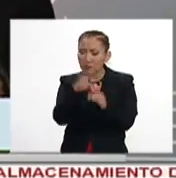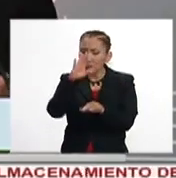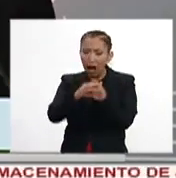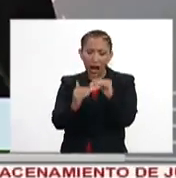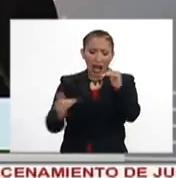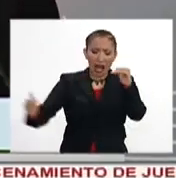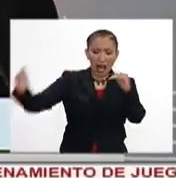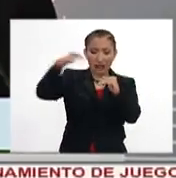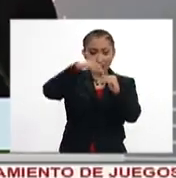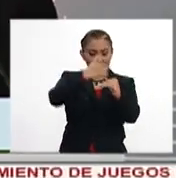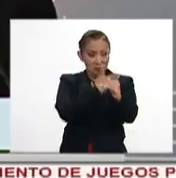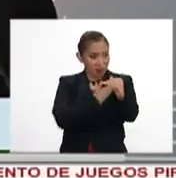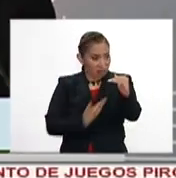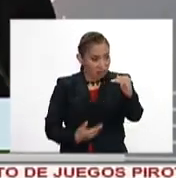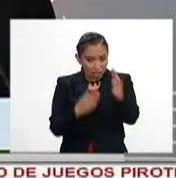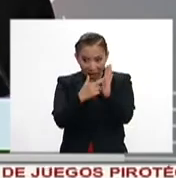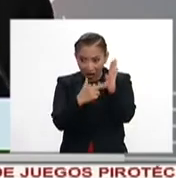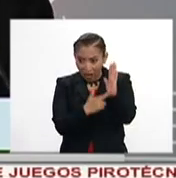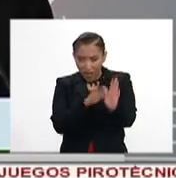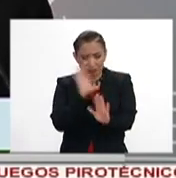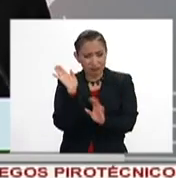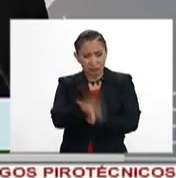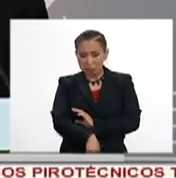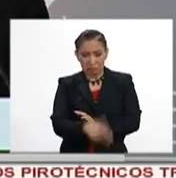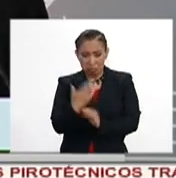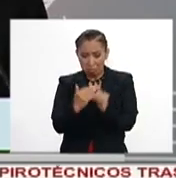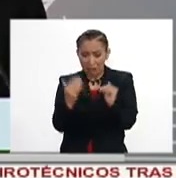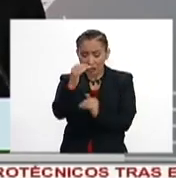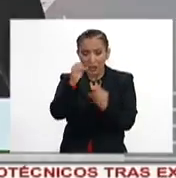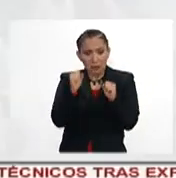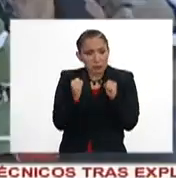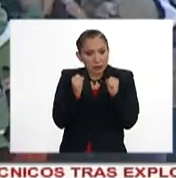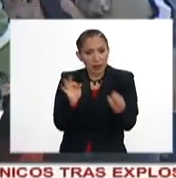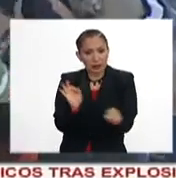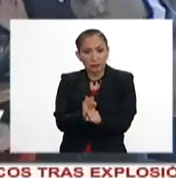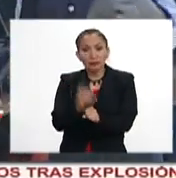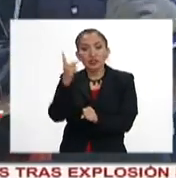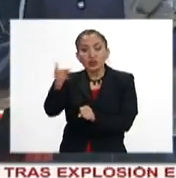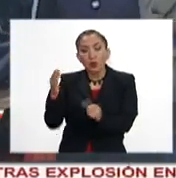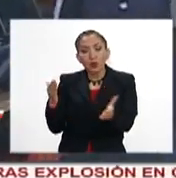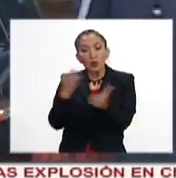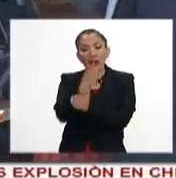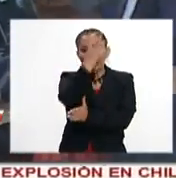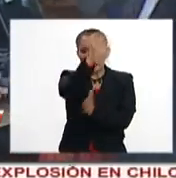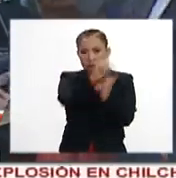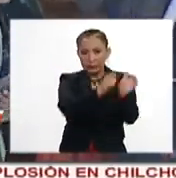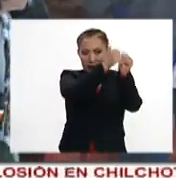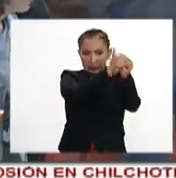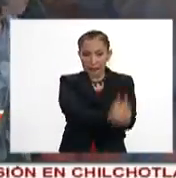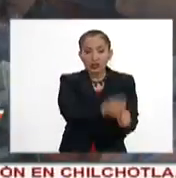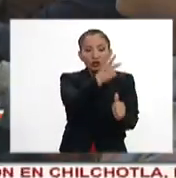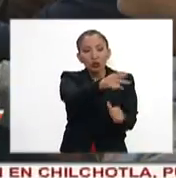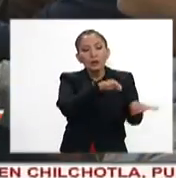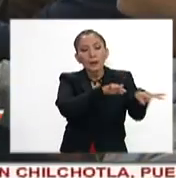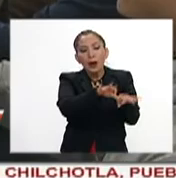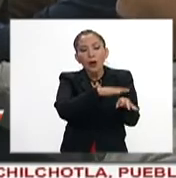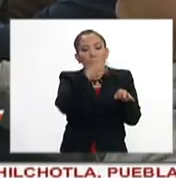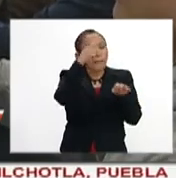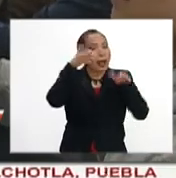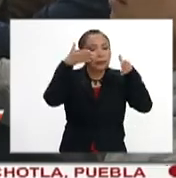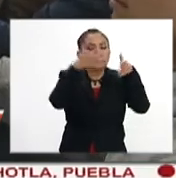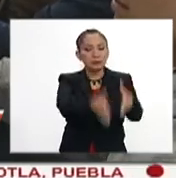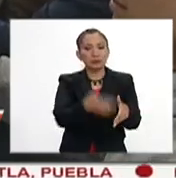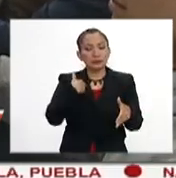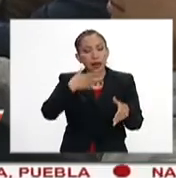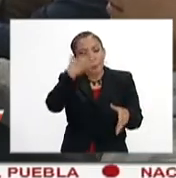por encima de las normas y se han estado fortaleciendo. Su estancia será de 3 meses y sus funciones estarán